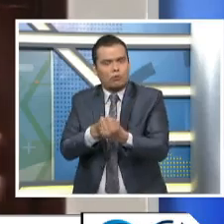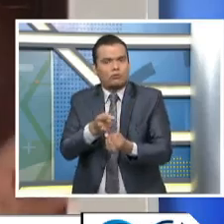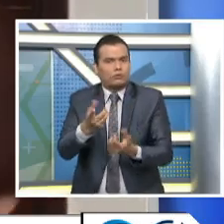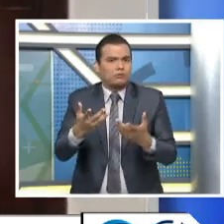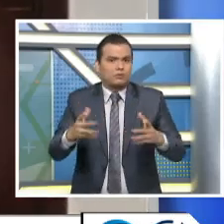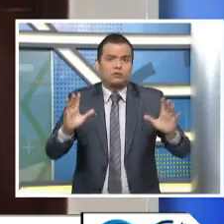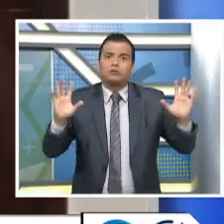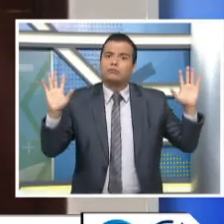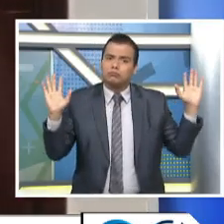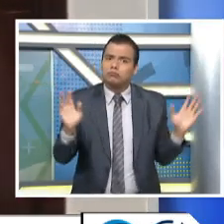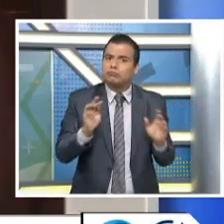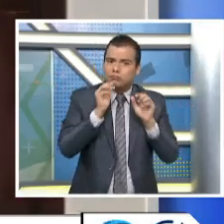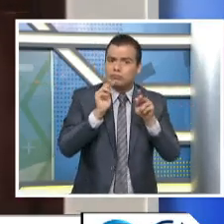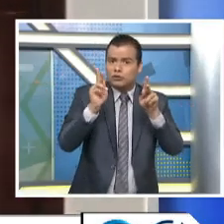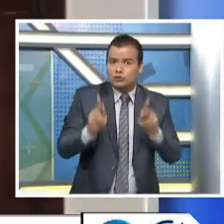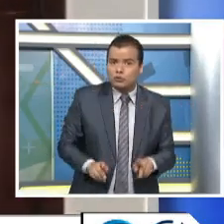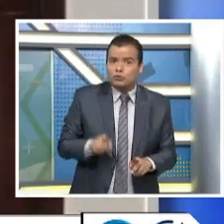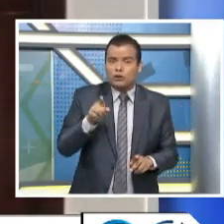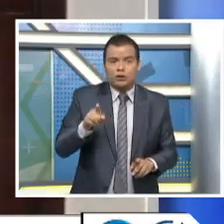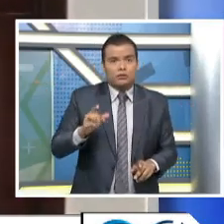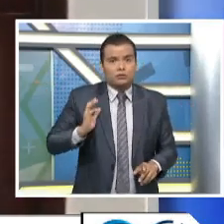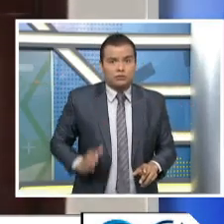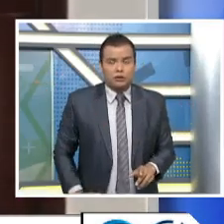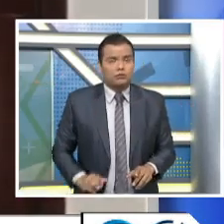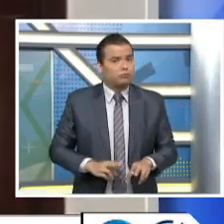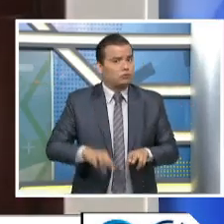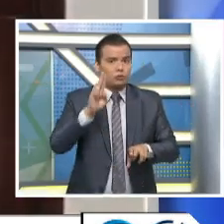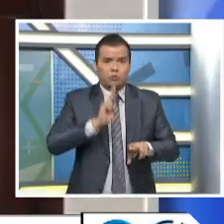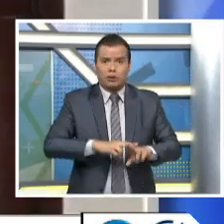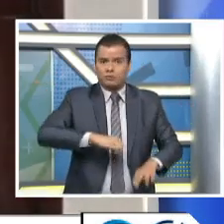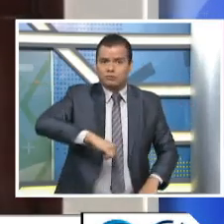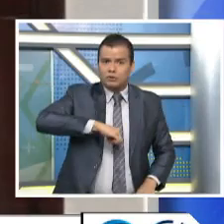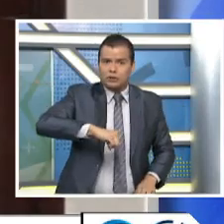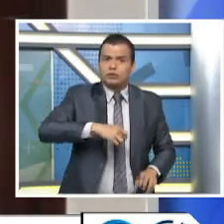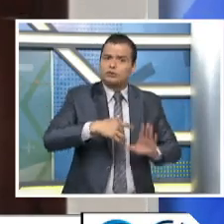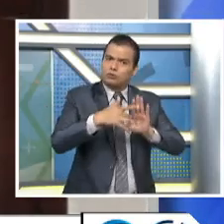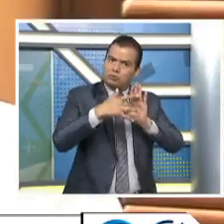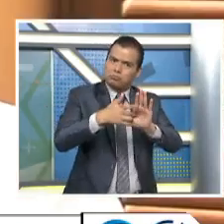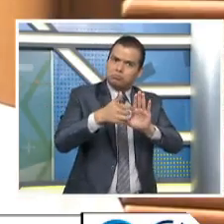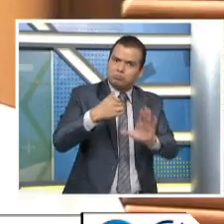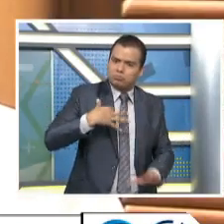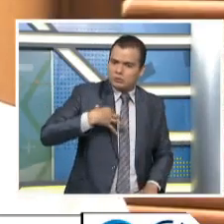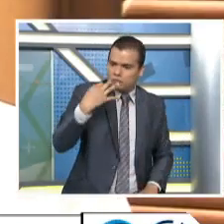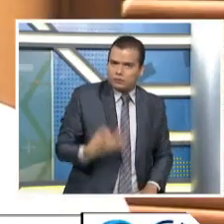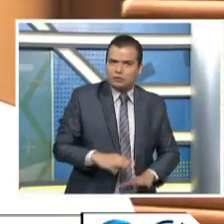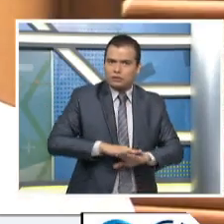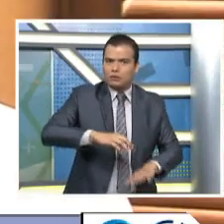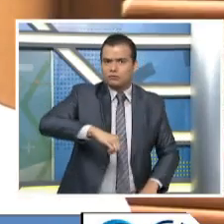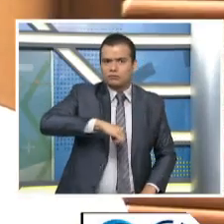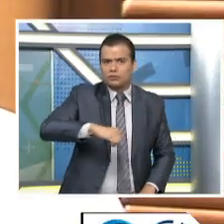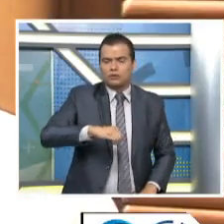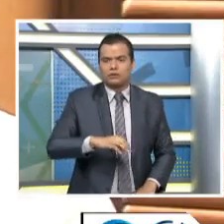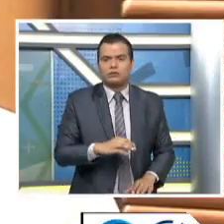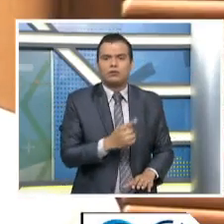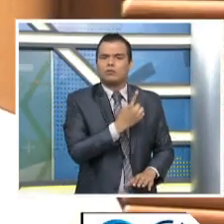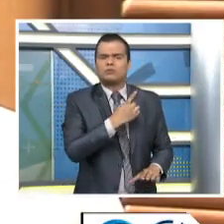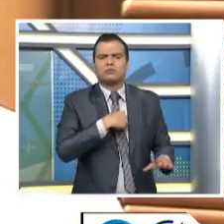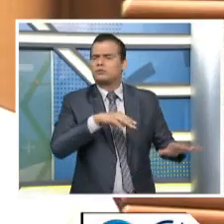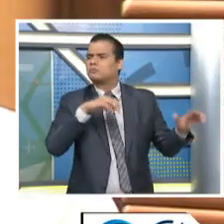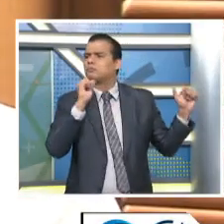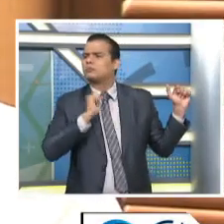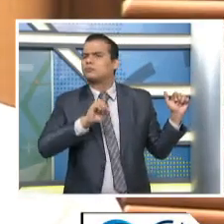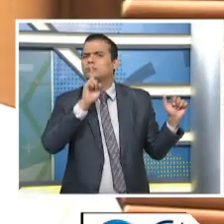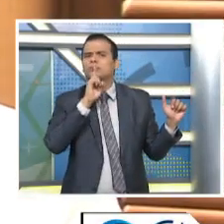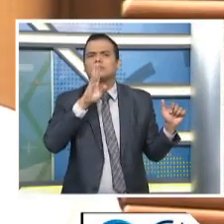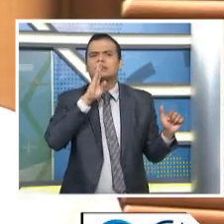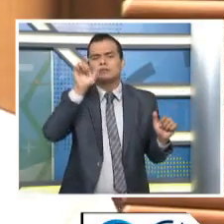como todo ciudadano, tiene derechos constitucionales. El derecho al buen nombre, el derecho a su dignidad. De todos los candidatos, el único que no quiso referirse al tema